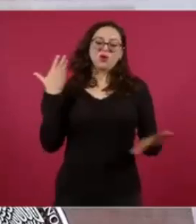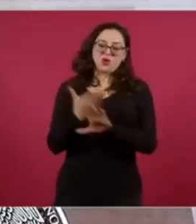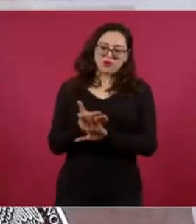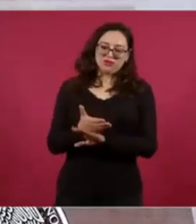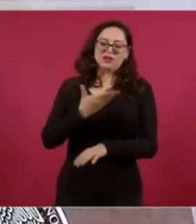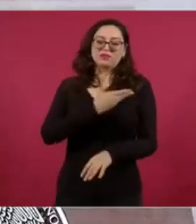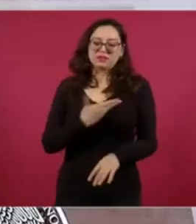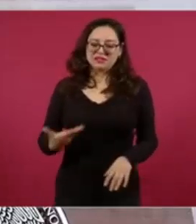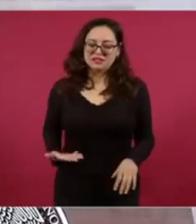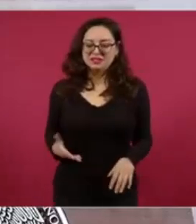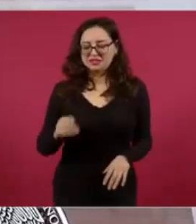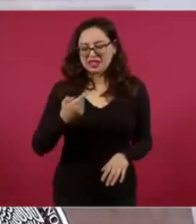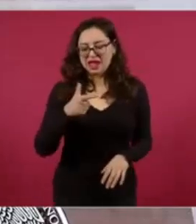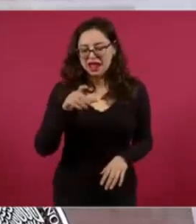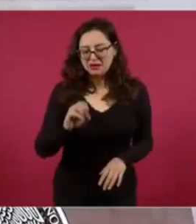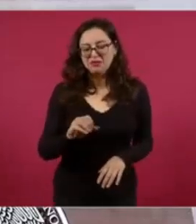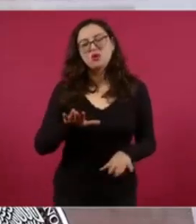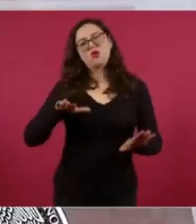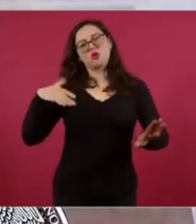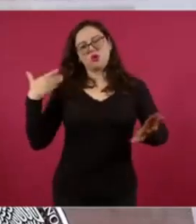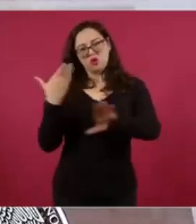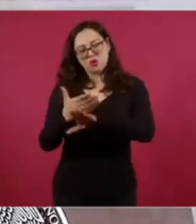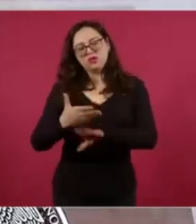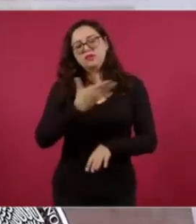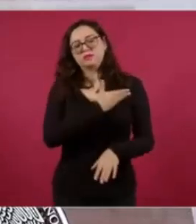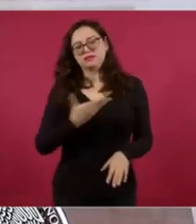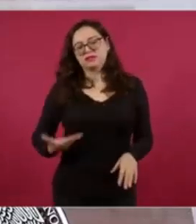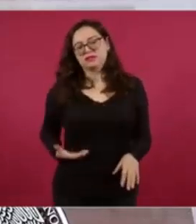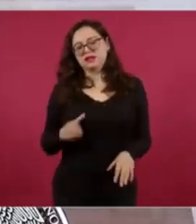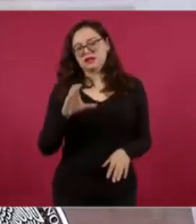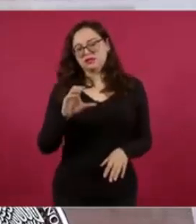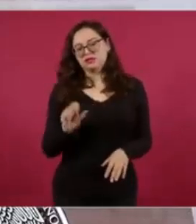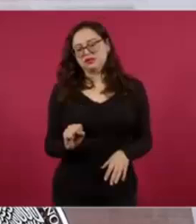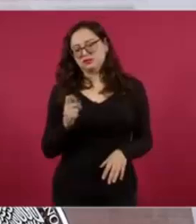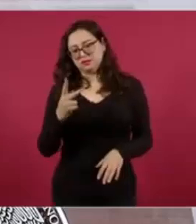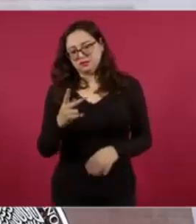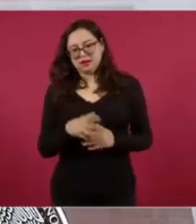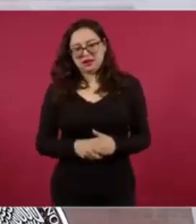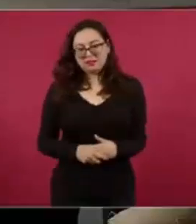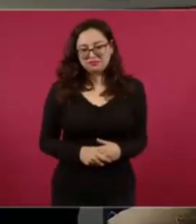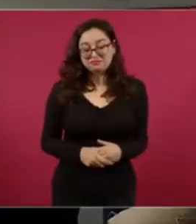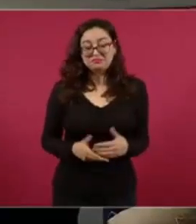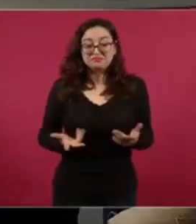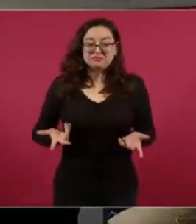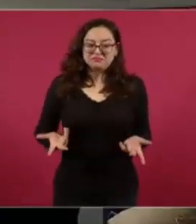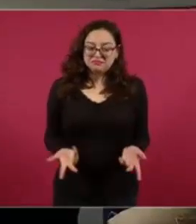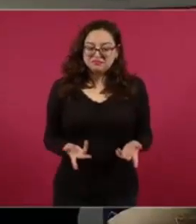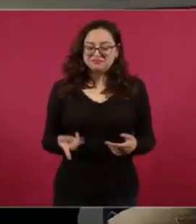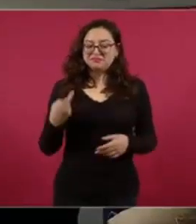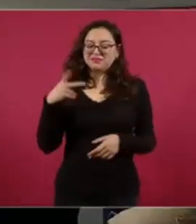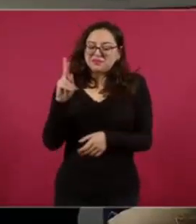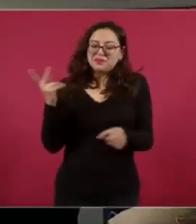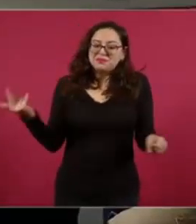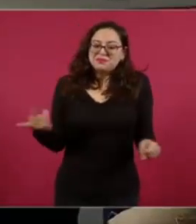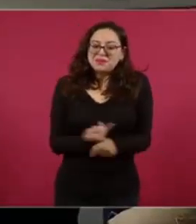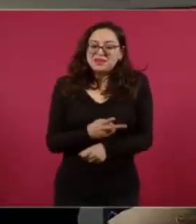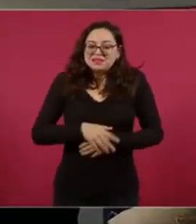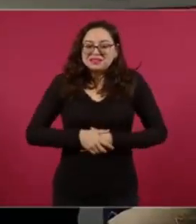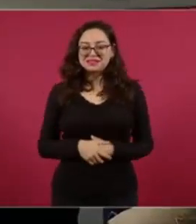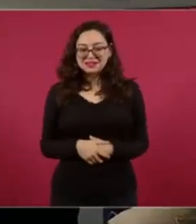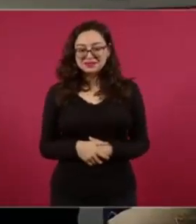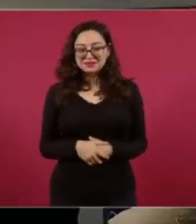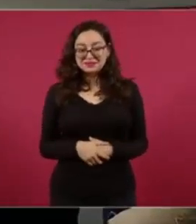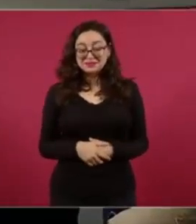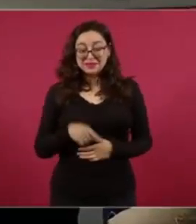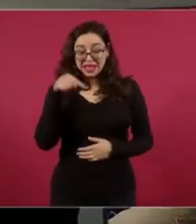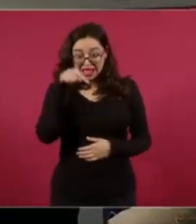presidente Andrés Manuel López Obrador. Y aquí dice, viva AMLO. Pero este hecho no es de esta